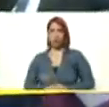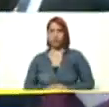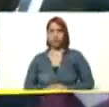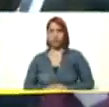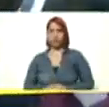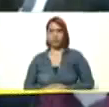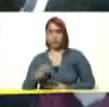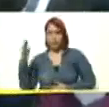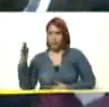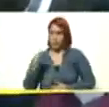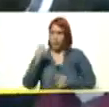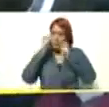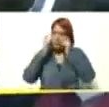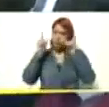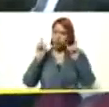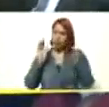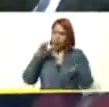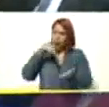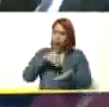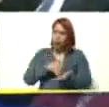Y vengo impresionado de Aragua.